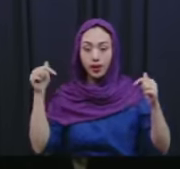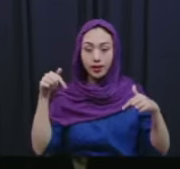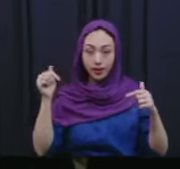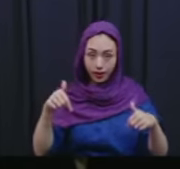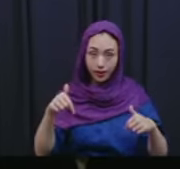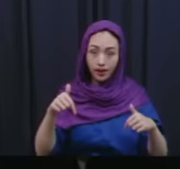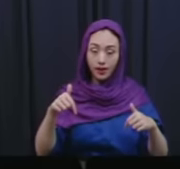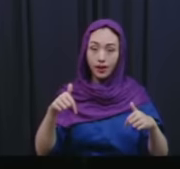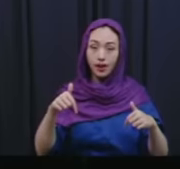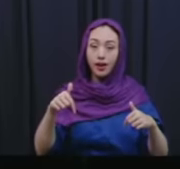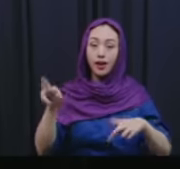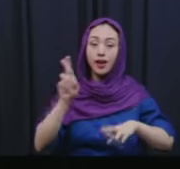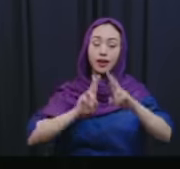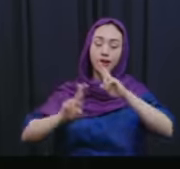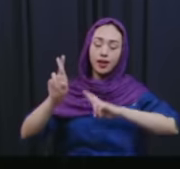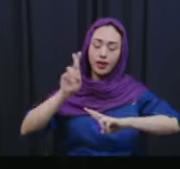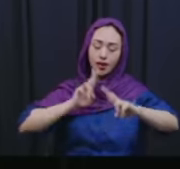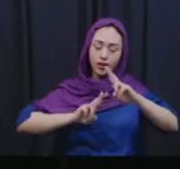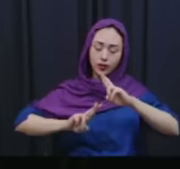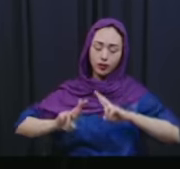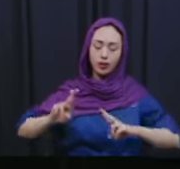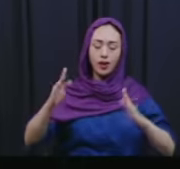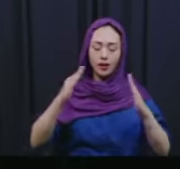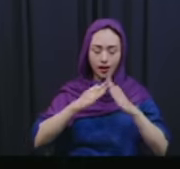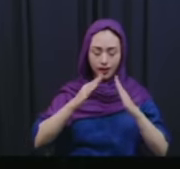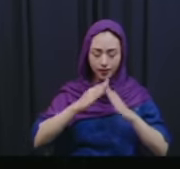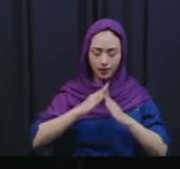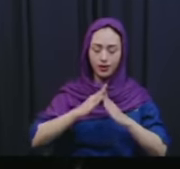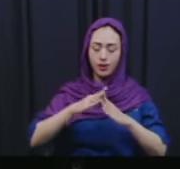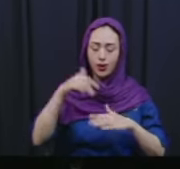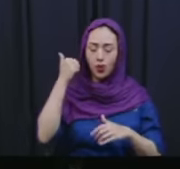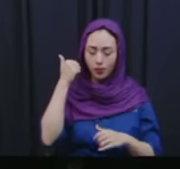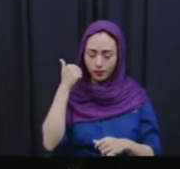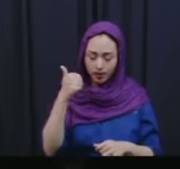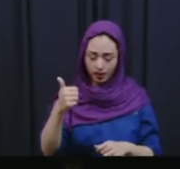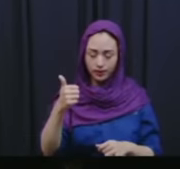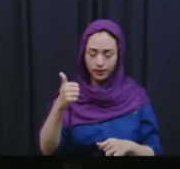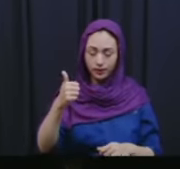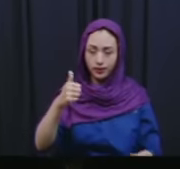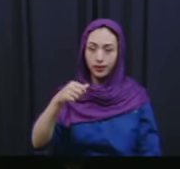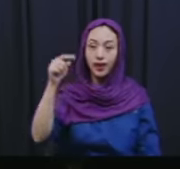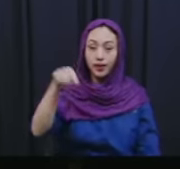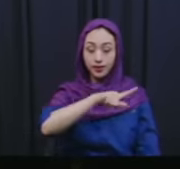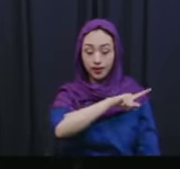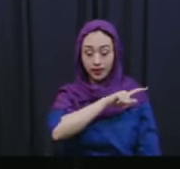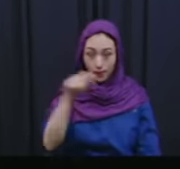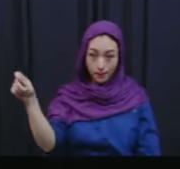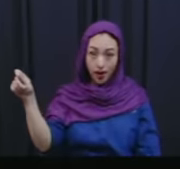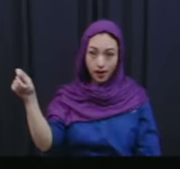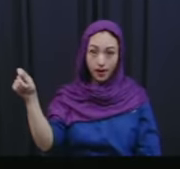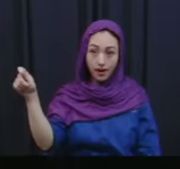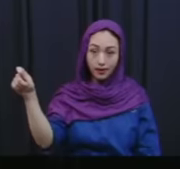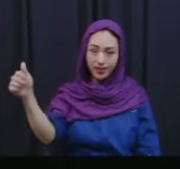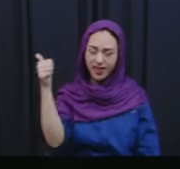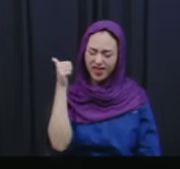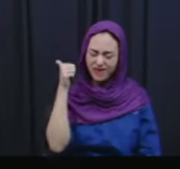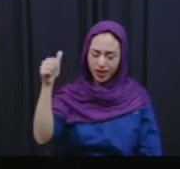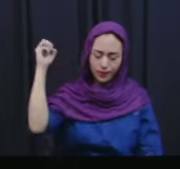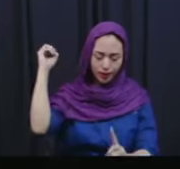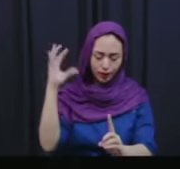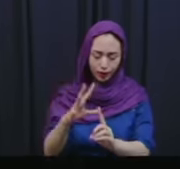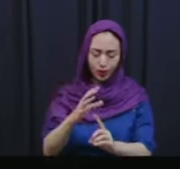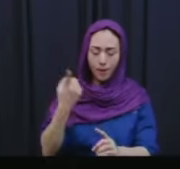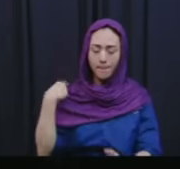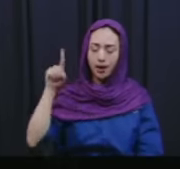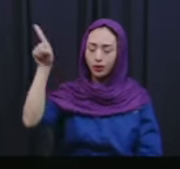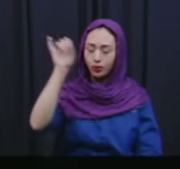llévanos con tu paz que esta semana señor que viene Señor sea completo Éxito para tu pueo en el nombre de